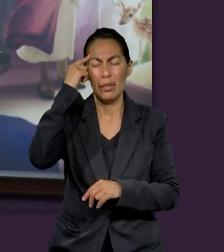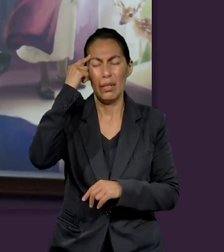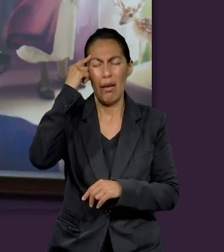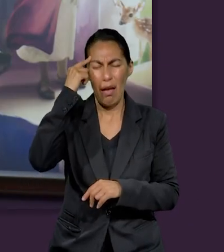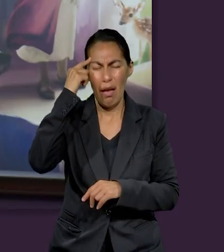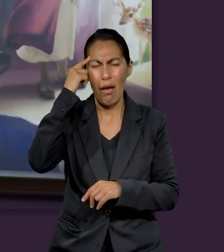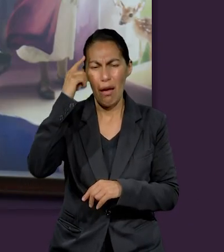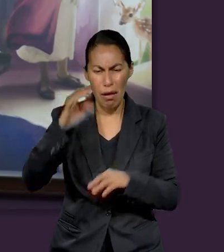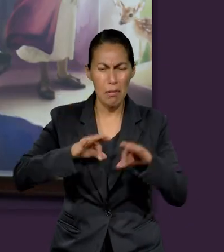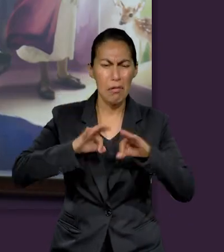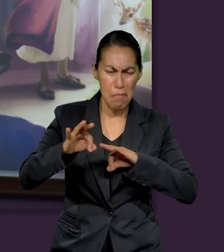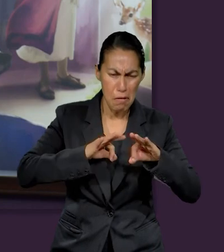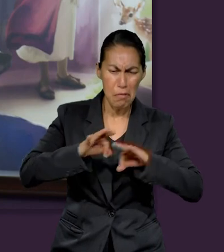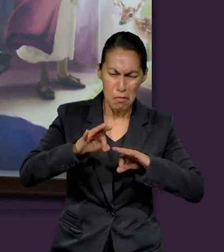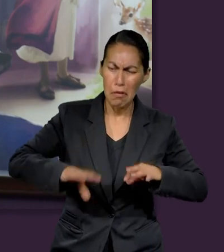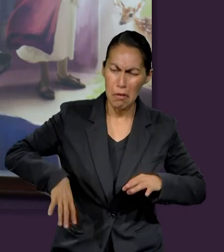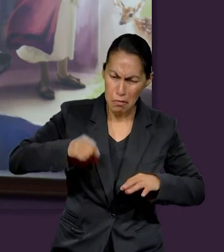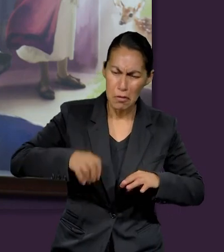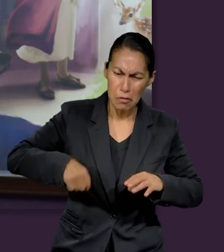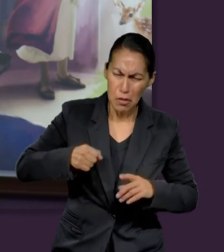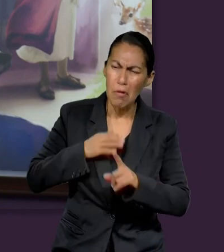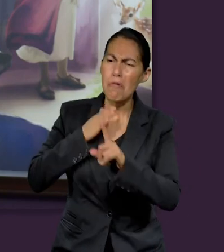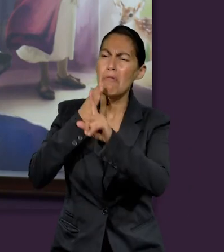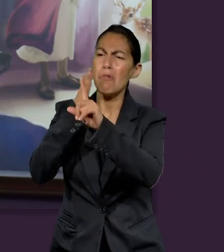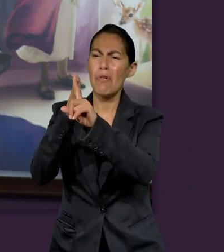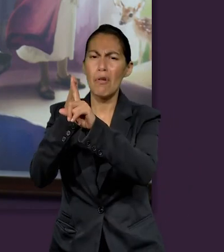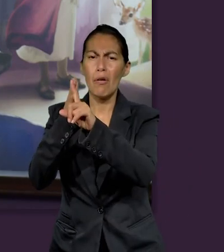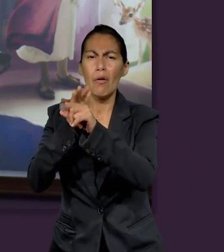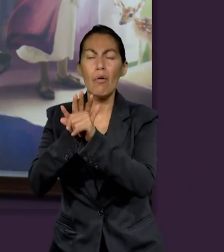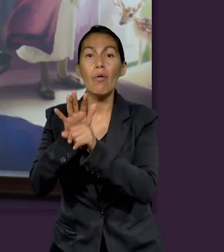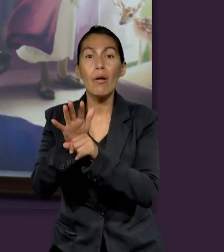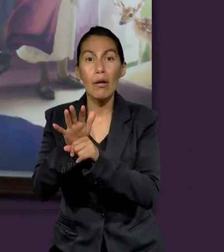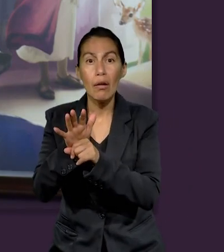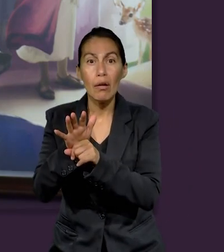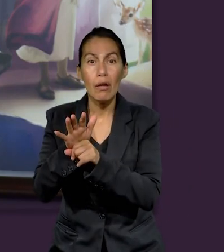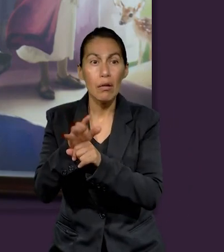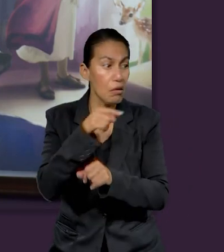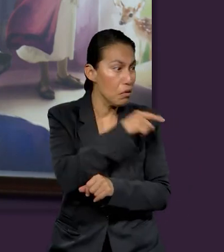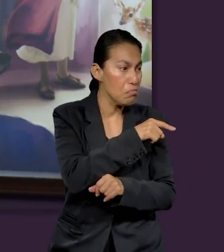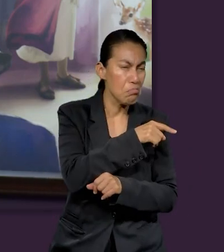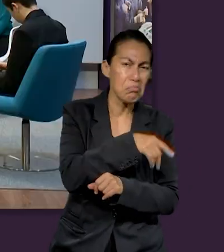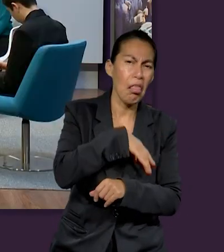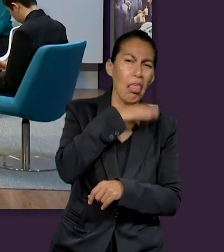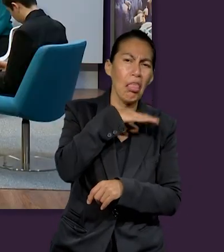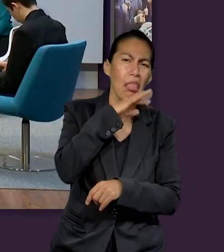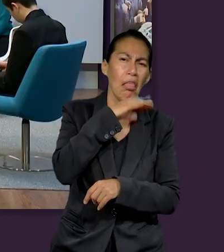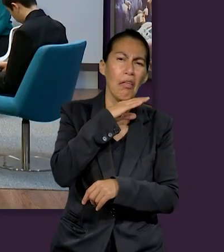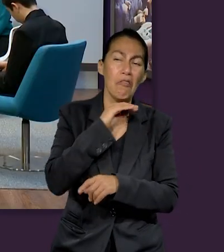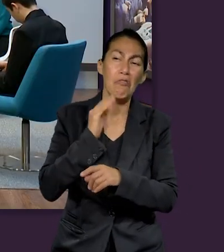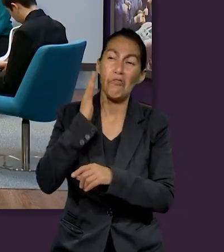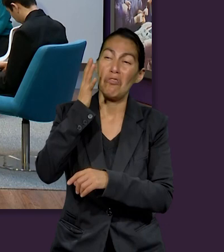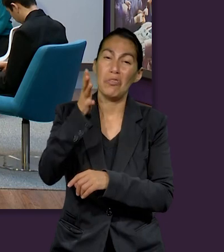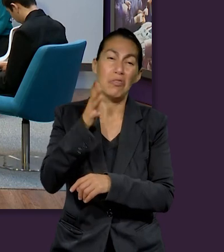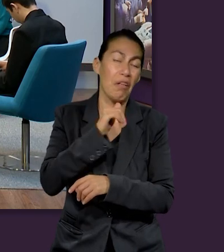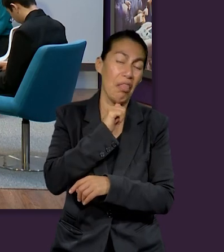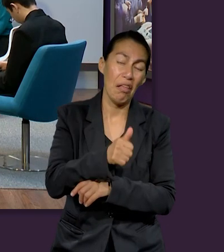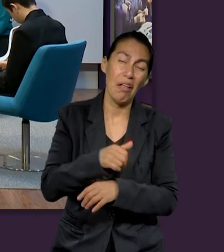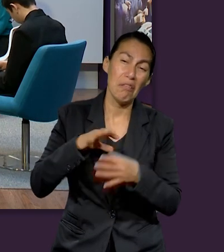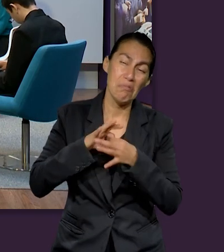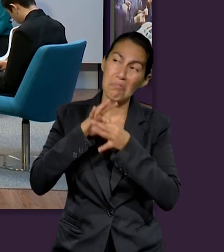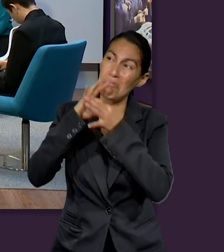Siéntate a reflexionar y piensa para quién Para qué estás haciendo todos sus esfuerzos